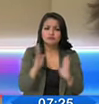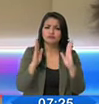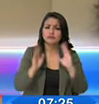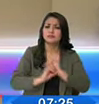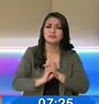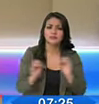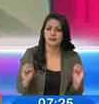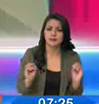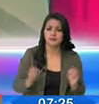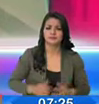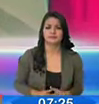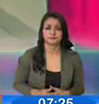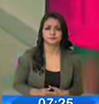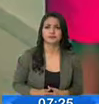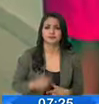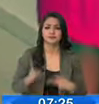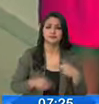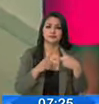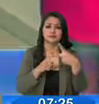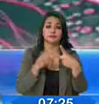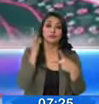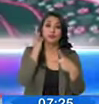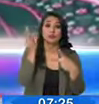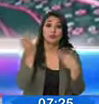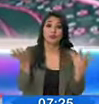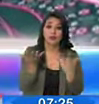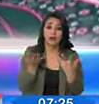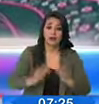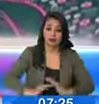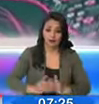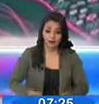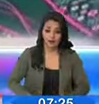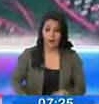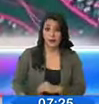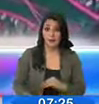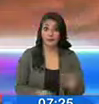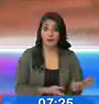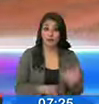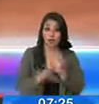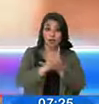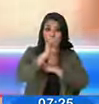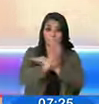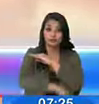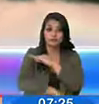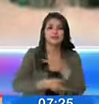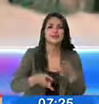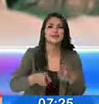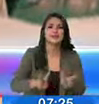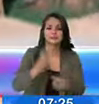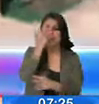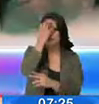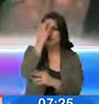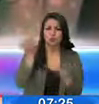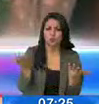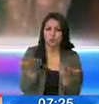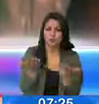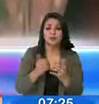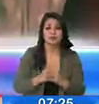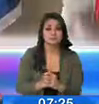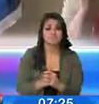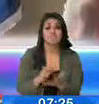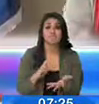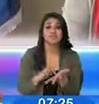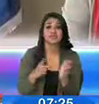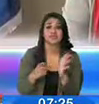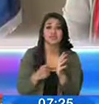estos embarazos. La criminalización de mujeres que se han practicado un aborto es otro punto que les preocupa, pues indican que está acompañado